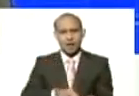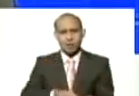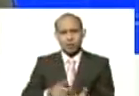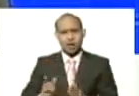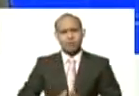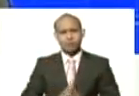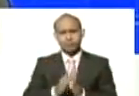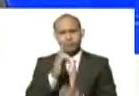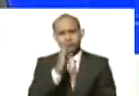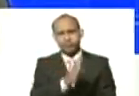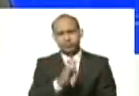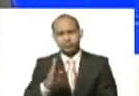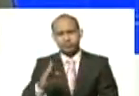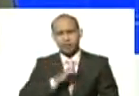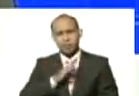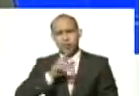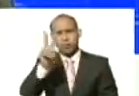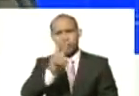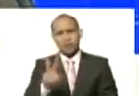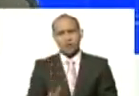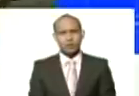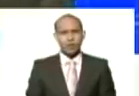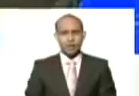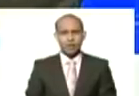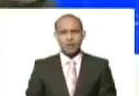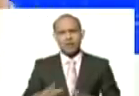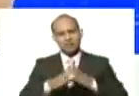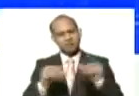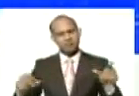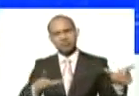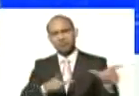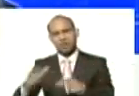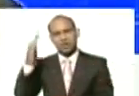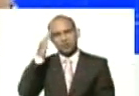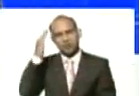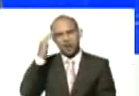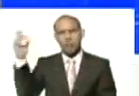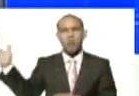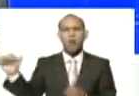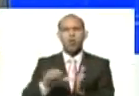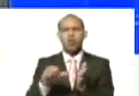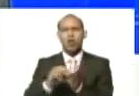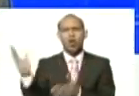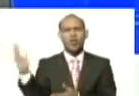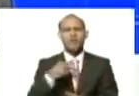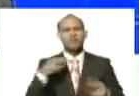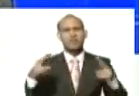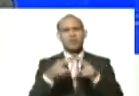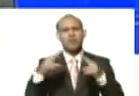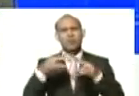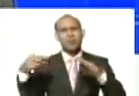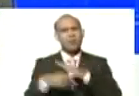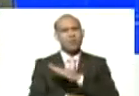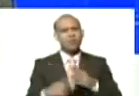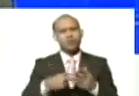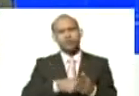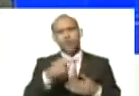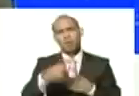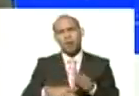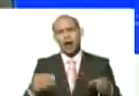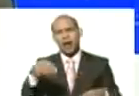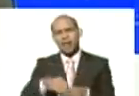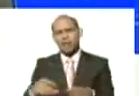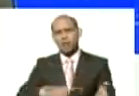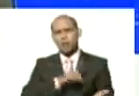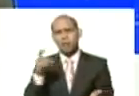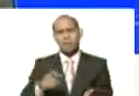sagrada soberanía territorial venezolana. Ya sabemos dónde vienen los planes, conocemos sus planes, ahora que nadie baje la